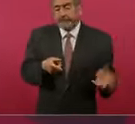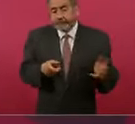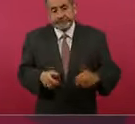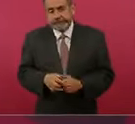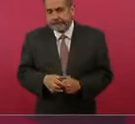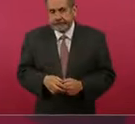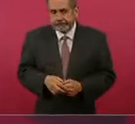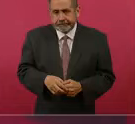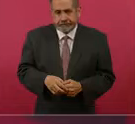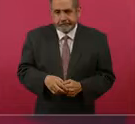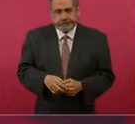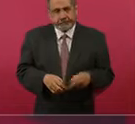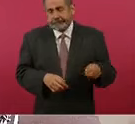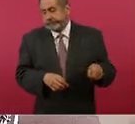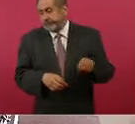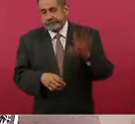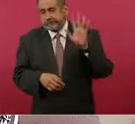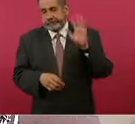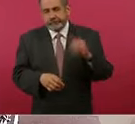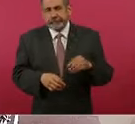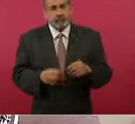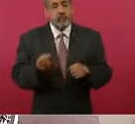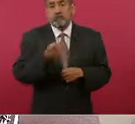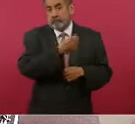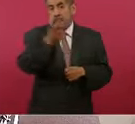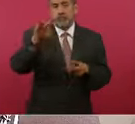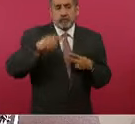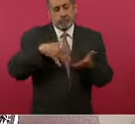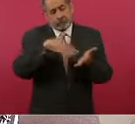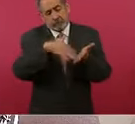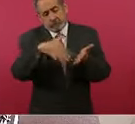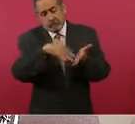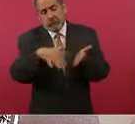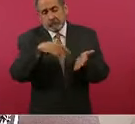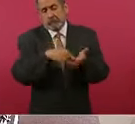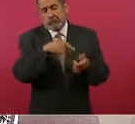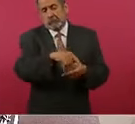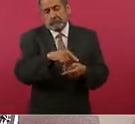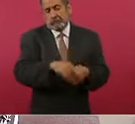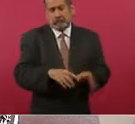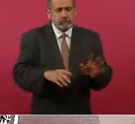y tiene muchísimos lectores,